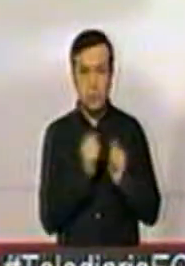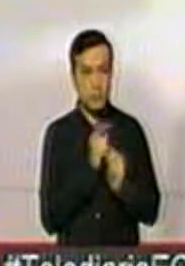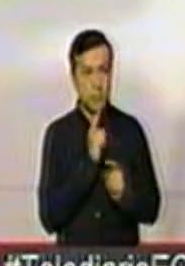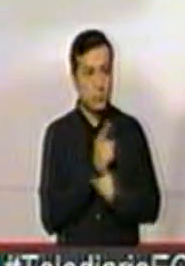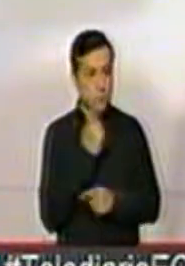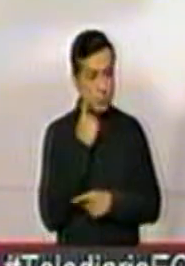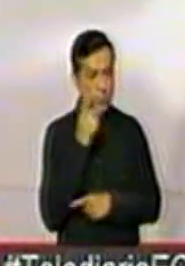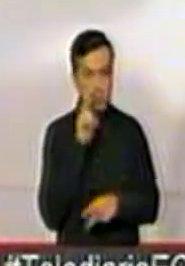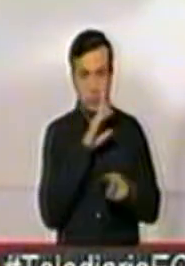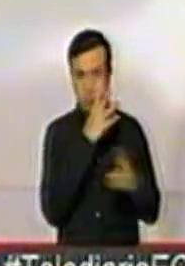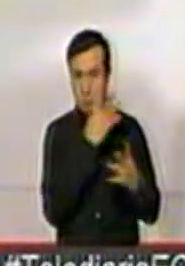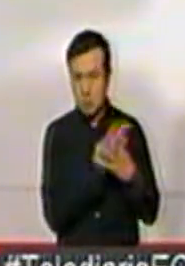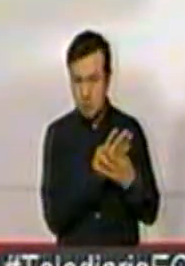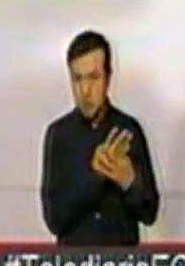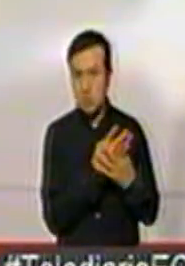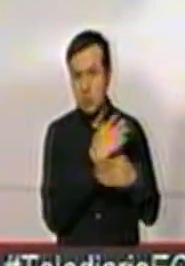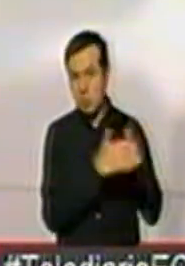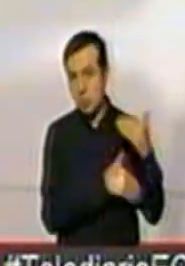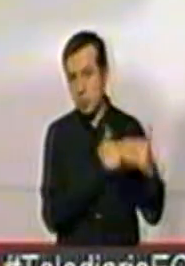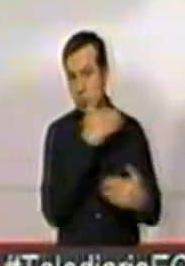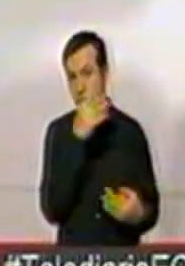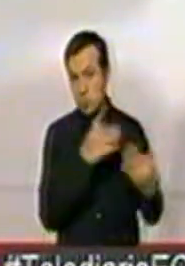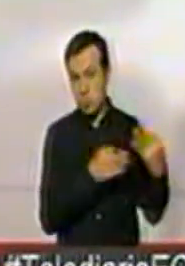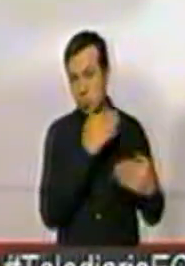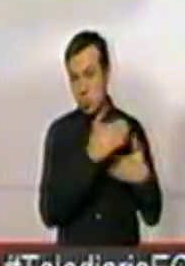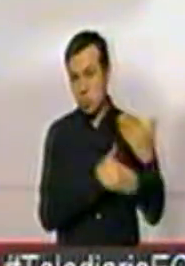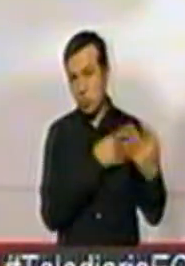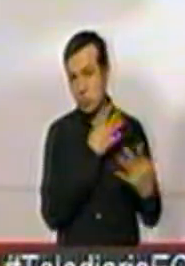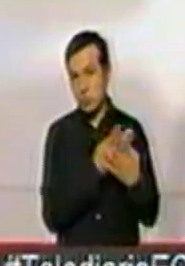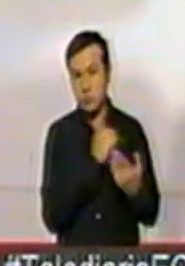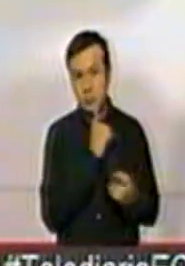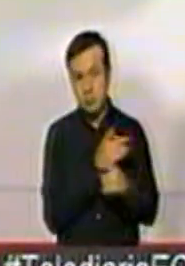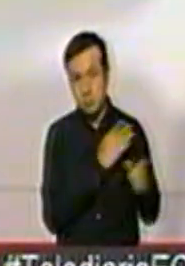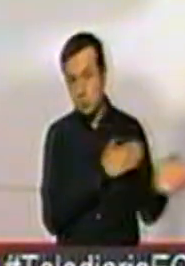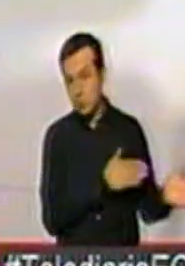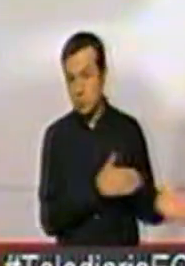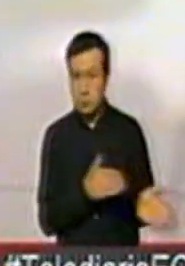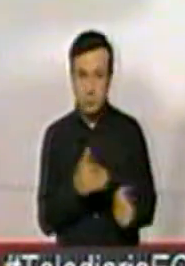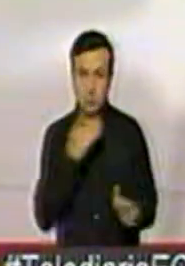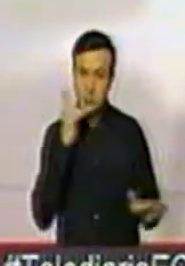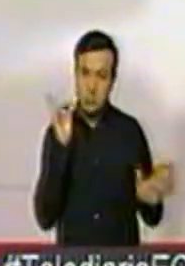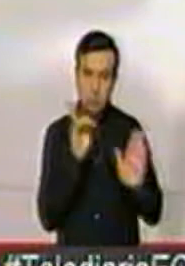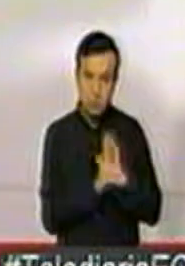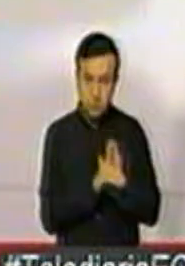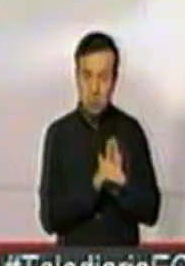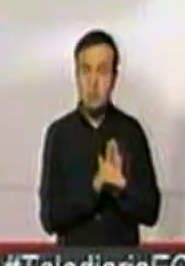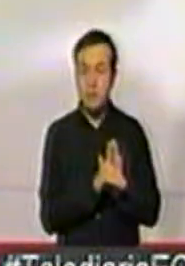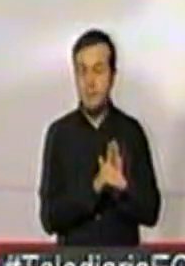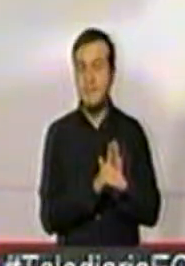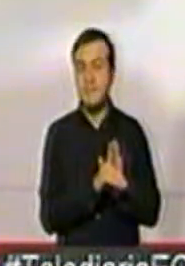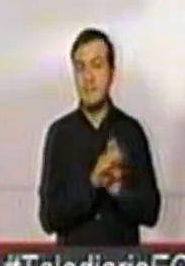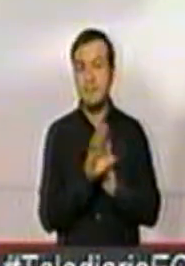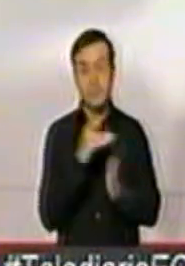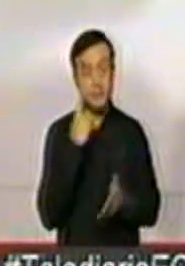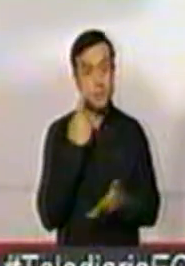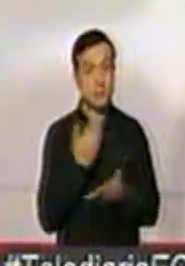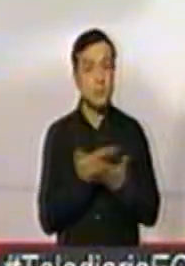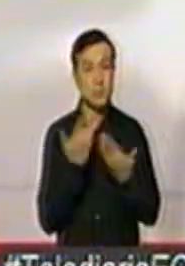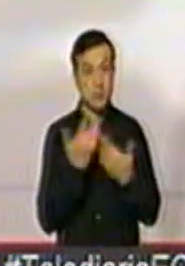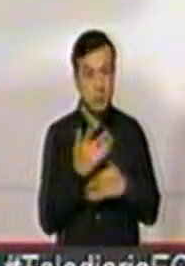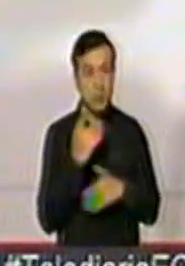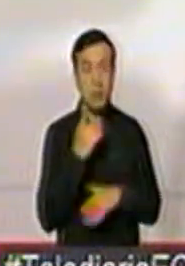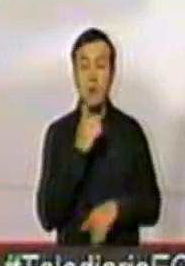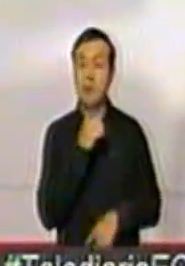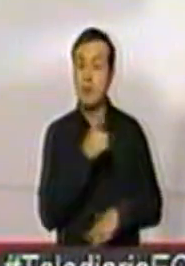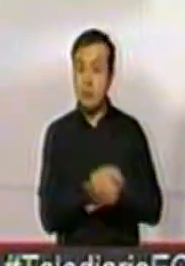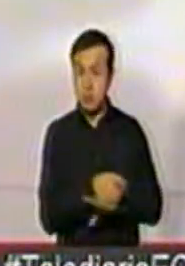es detenida, sometida a un proceso judicial de instrucción fiscal, de acusación, y obviamente con esa base ha sido